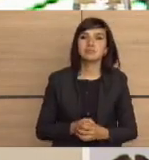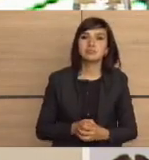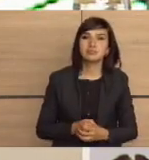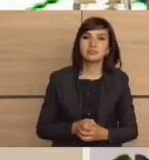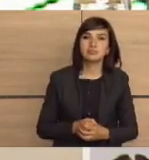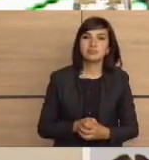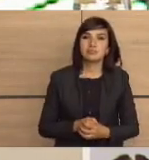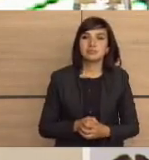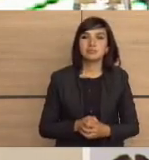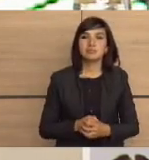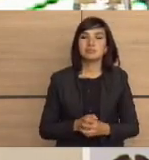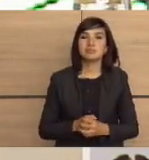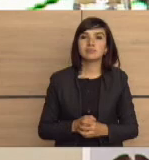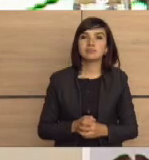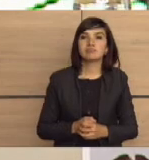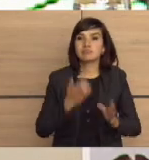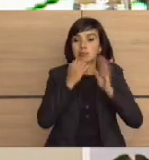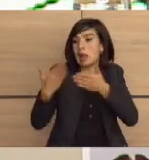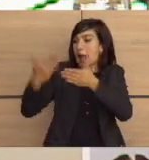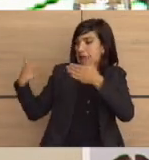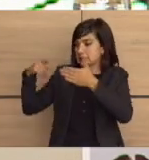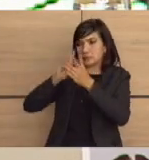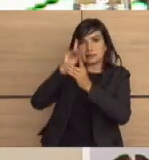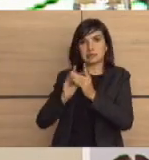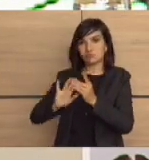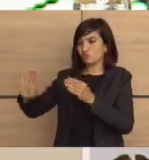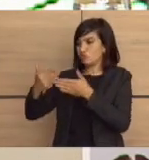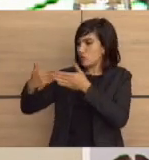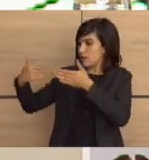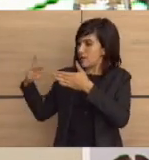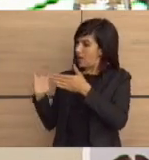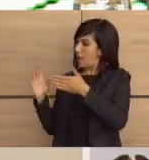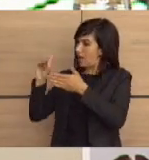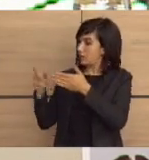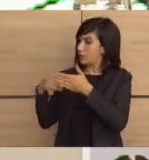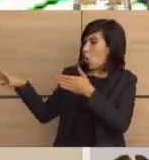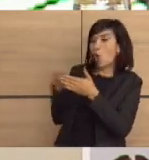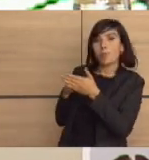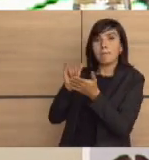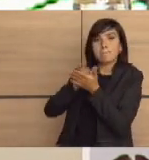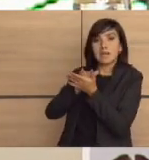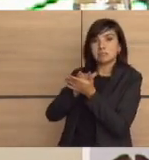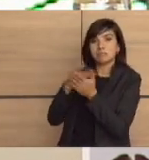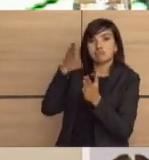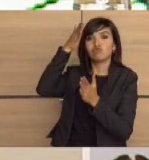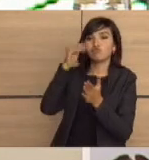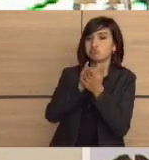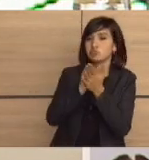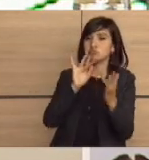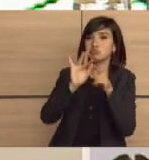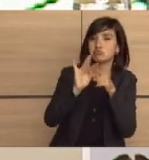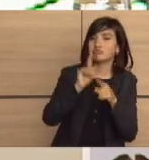tengan que iluminar exactamente las nuestras, sino porque la relación entre el pasado y nosotros, diría yo, es de